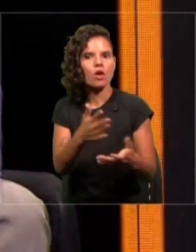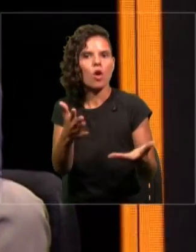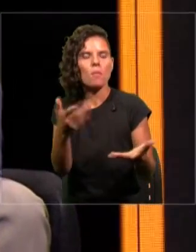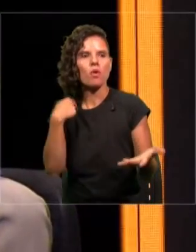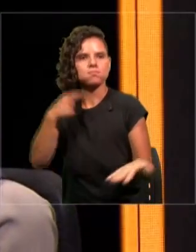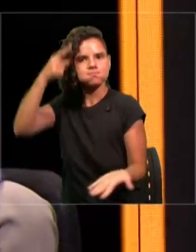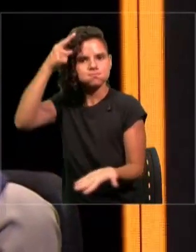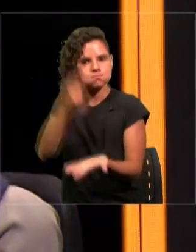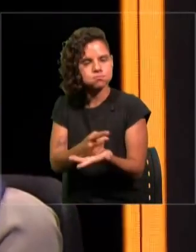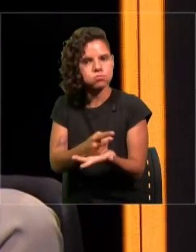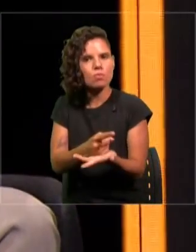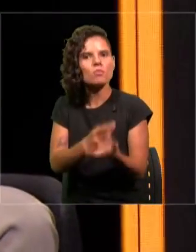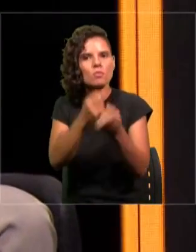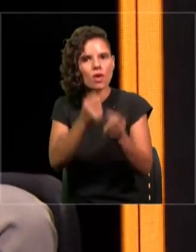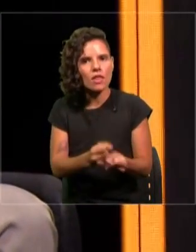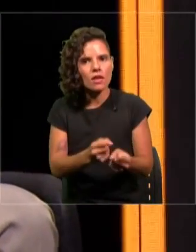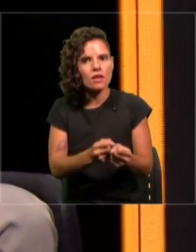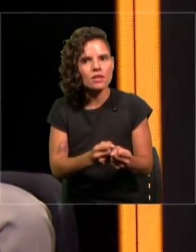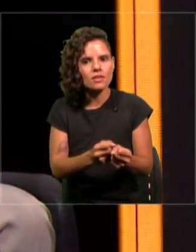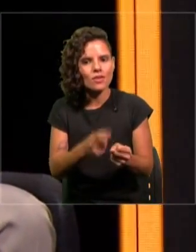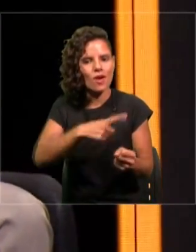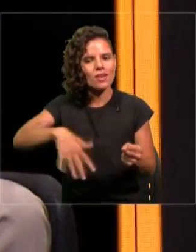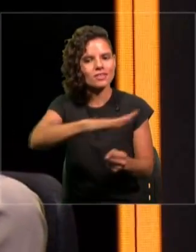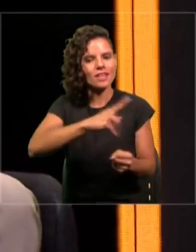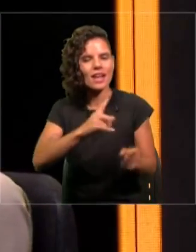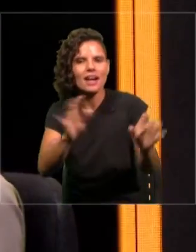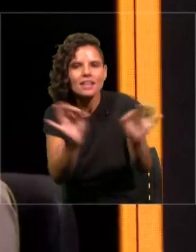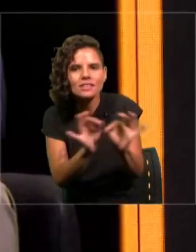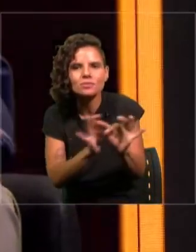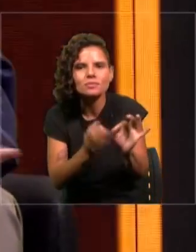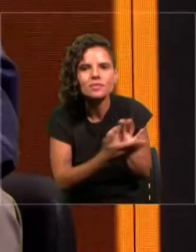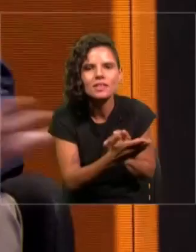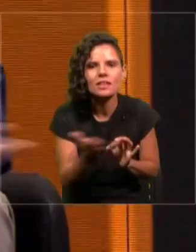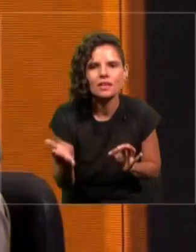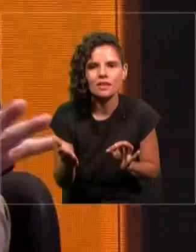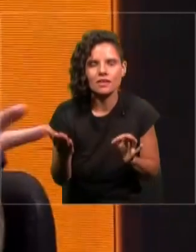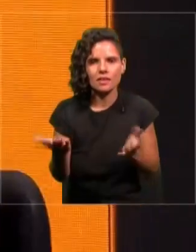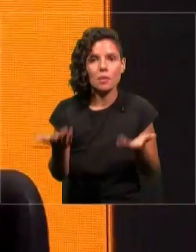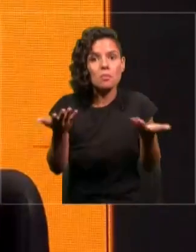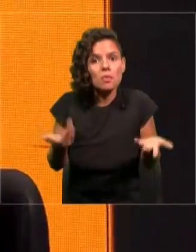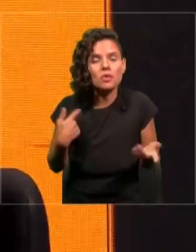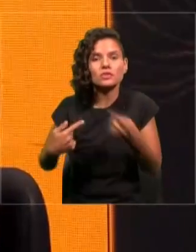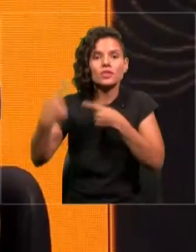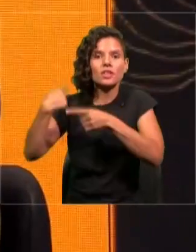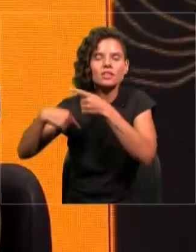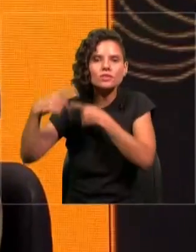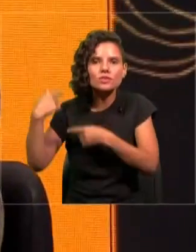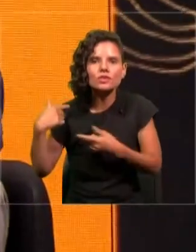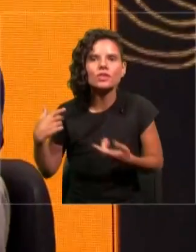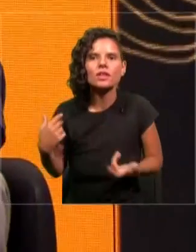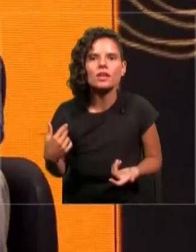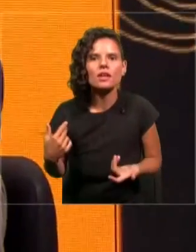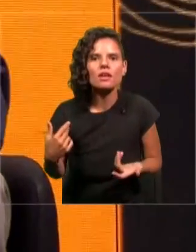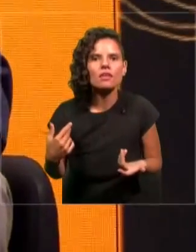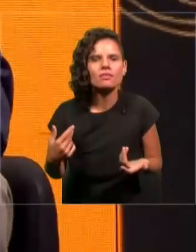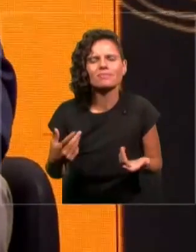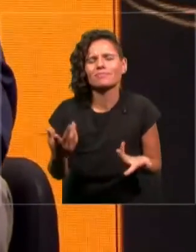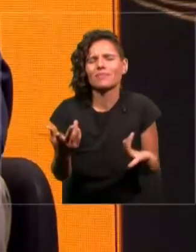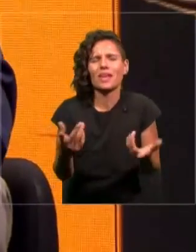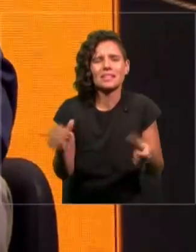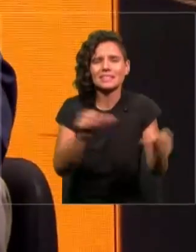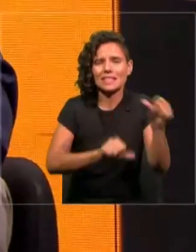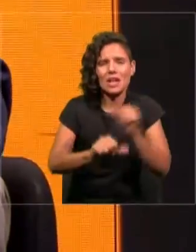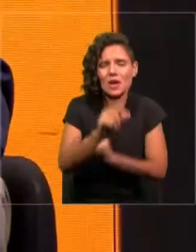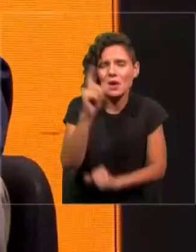autoritariamente, para explicar la realidad. La historia por eso tiende a ser una ciencia complicada, porque